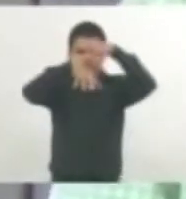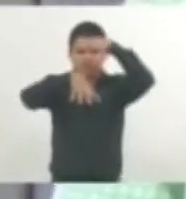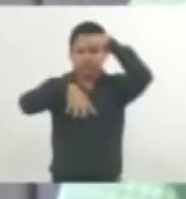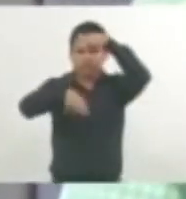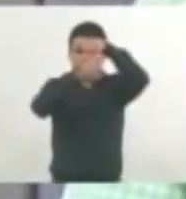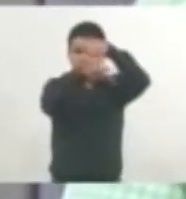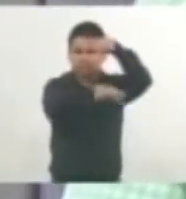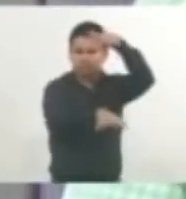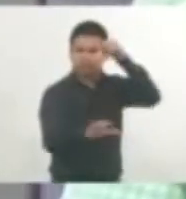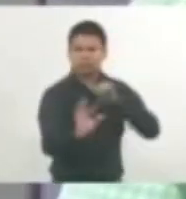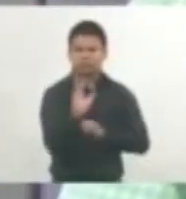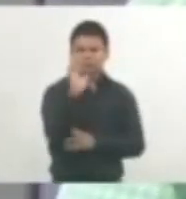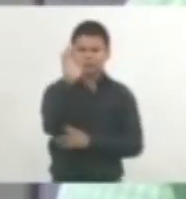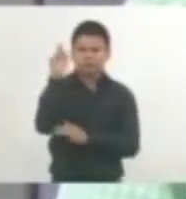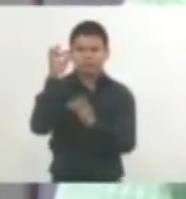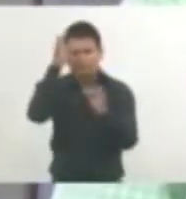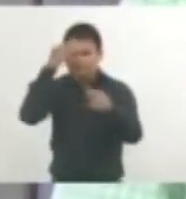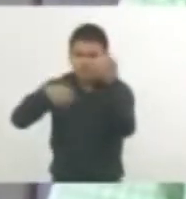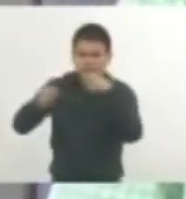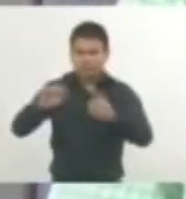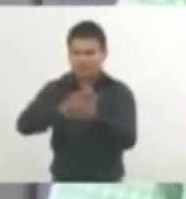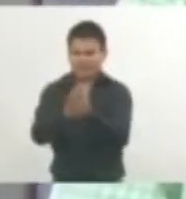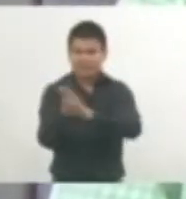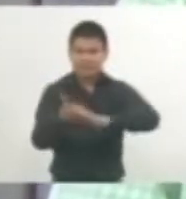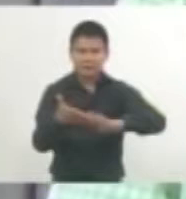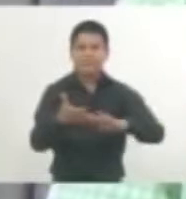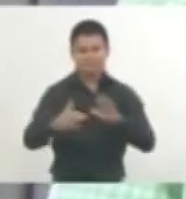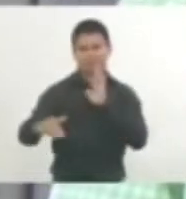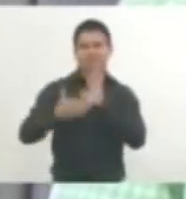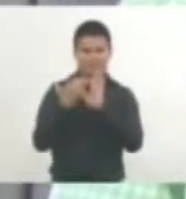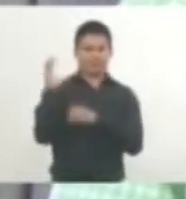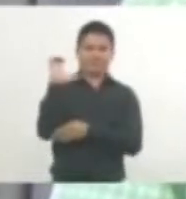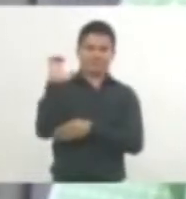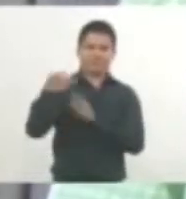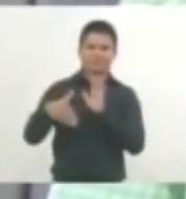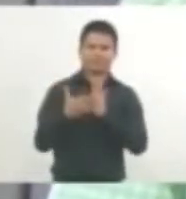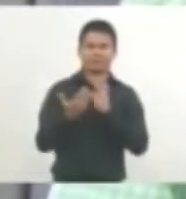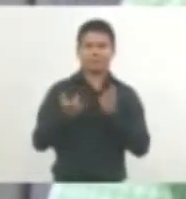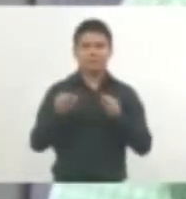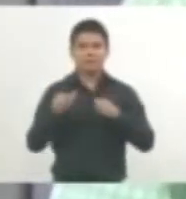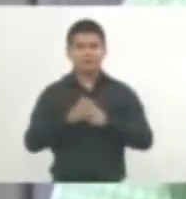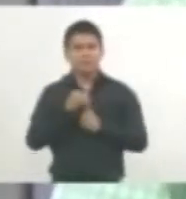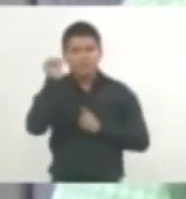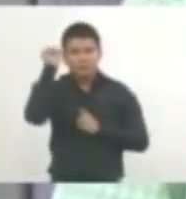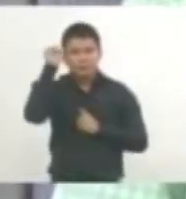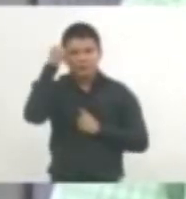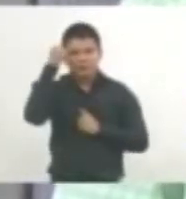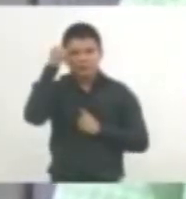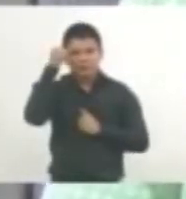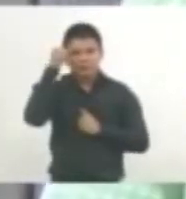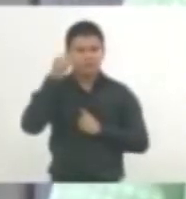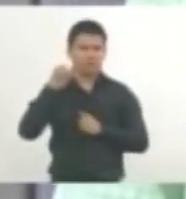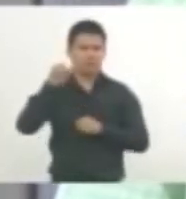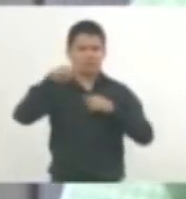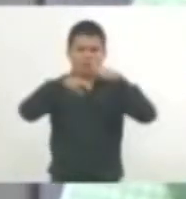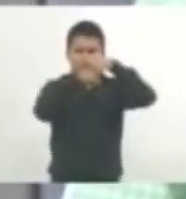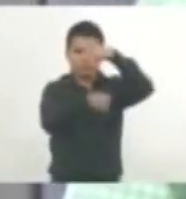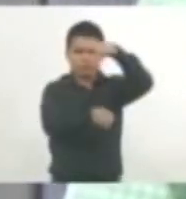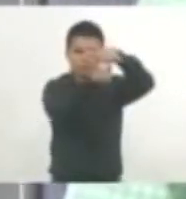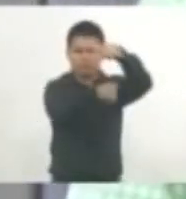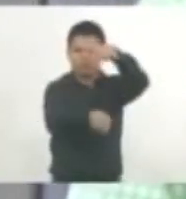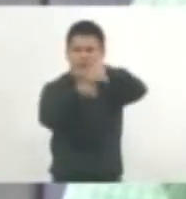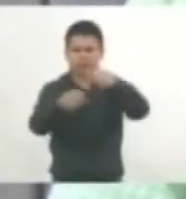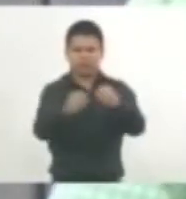otros conflictos relacionados con los que fueron los bombardeos precisamente en donde murieron miembros de la FARC